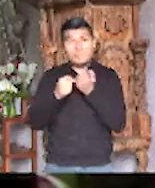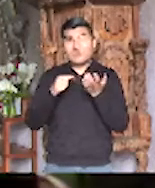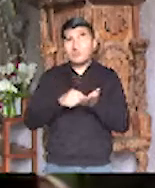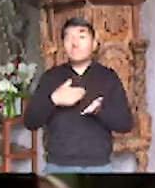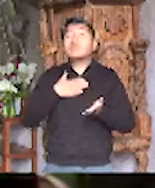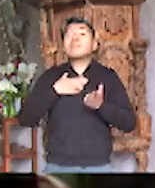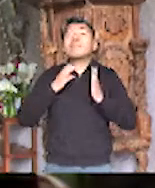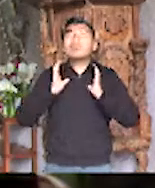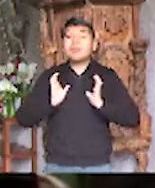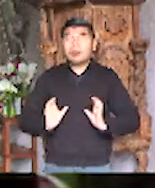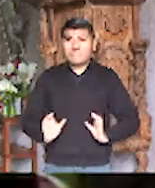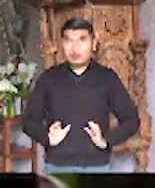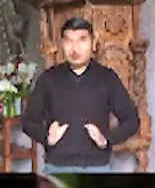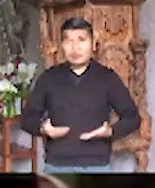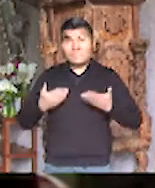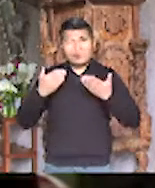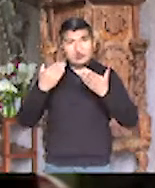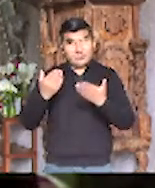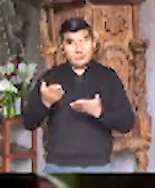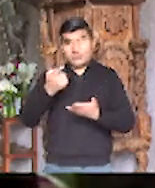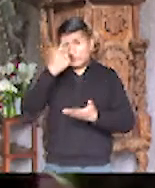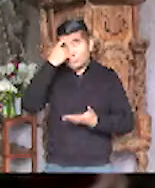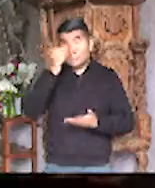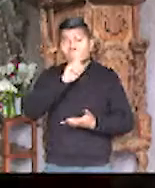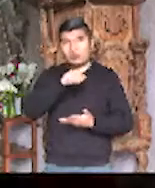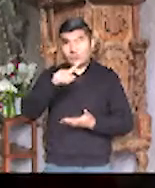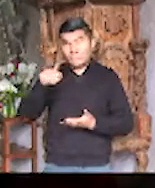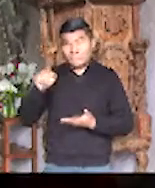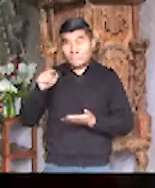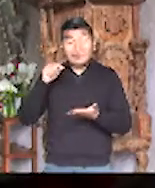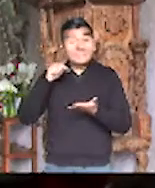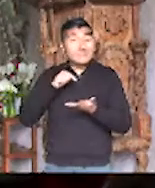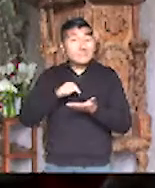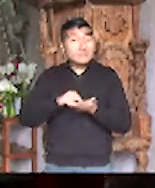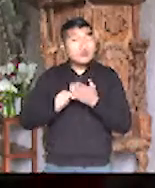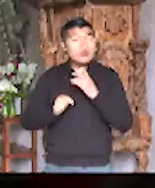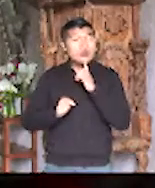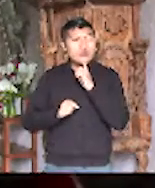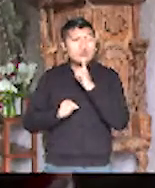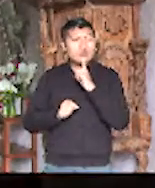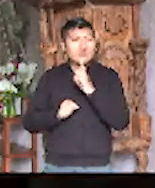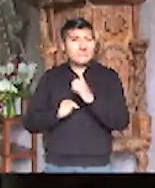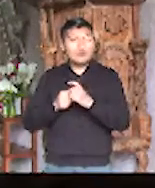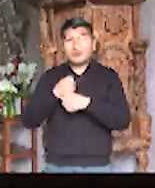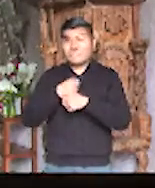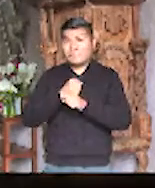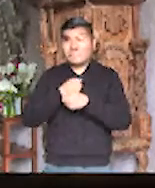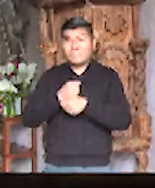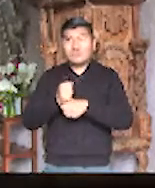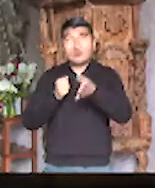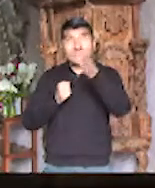es mi cuerpo entregado por ustedes esta es la obra de dios